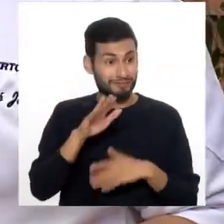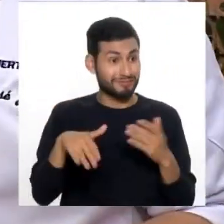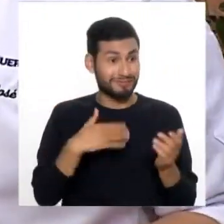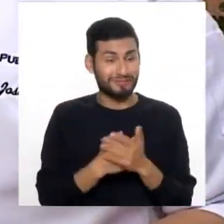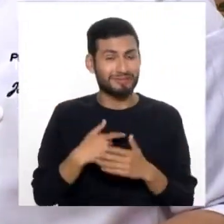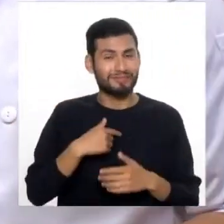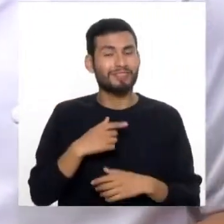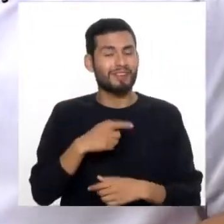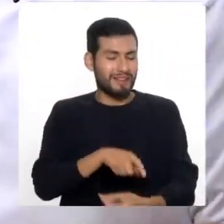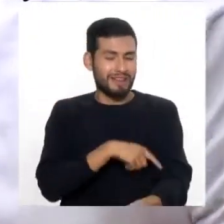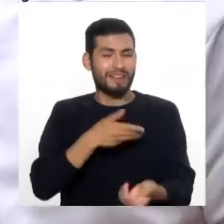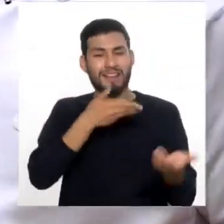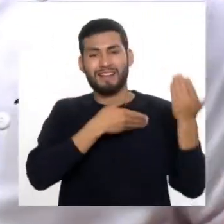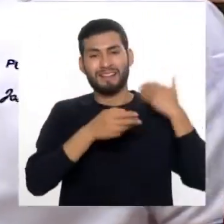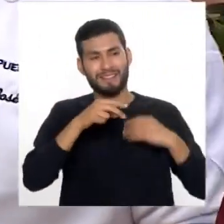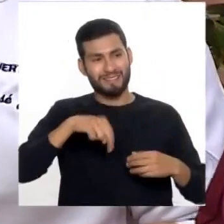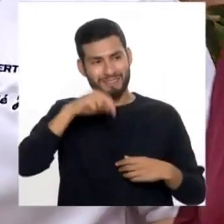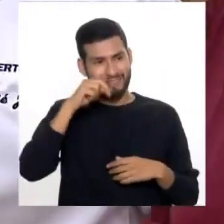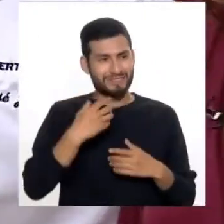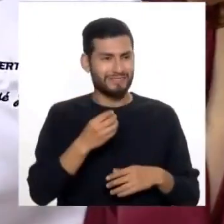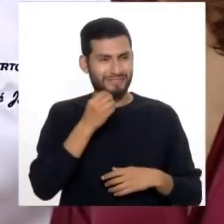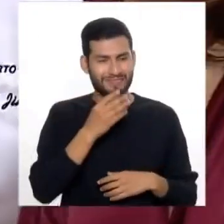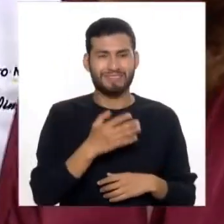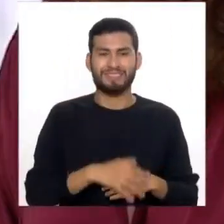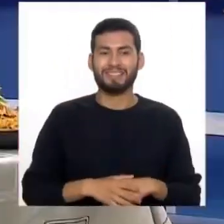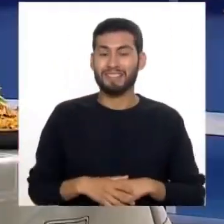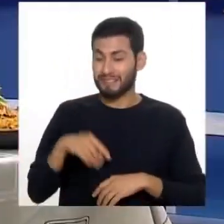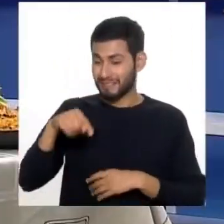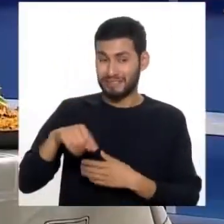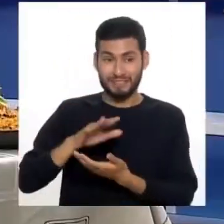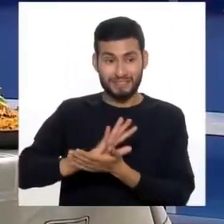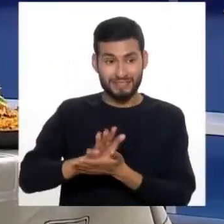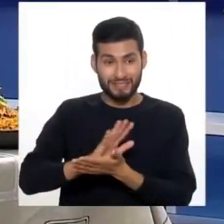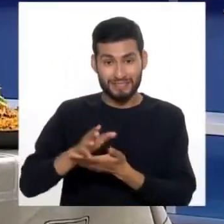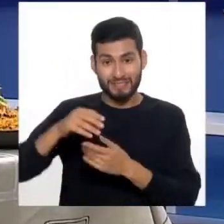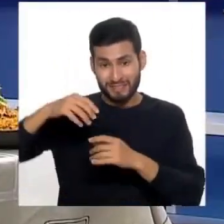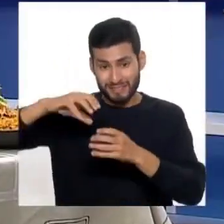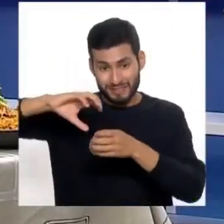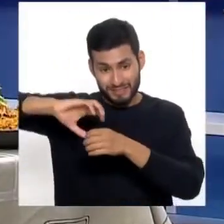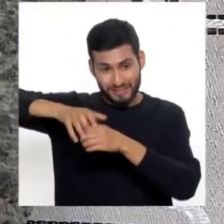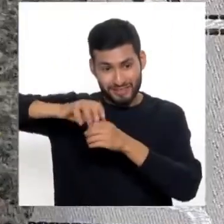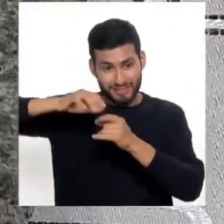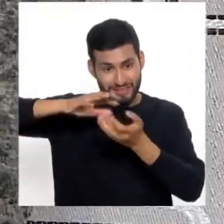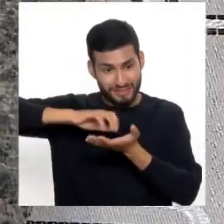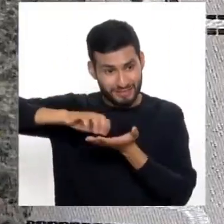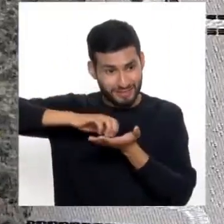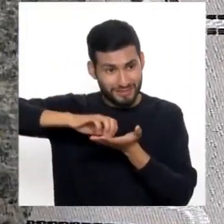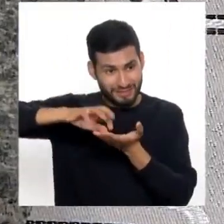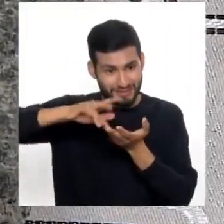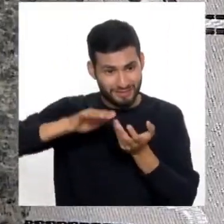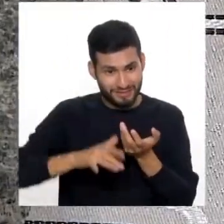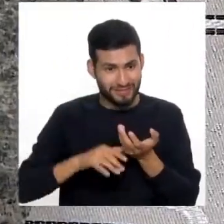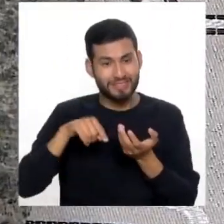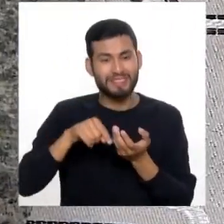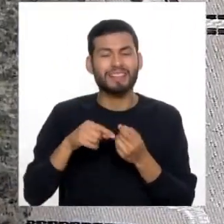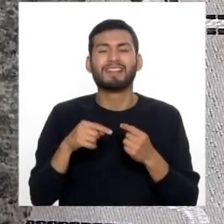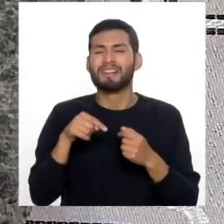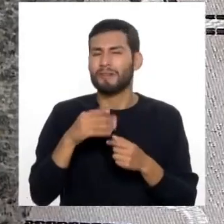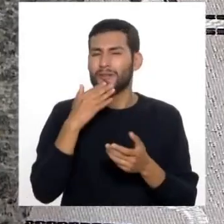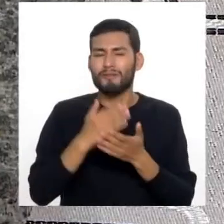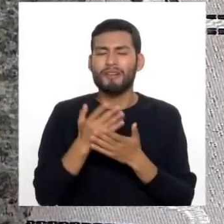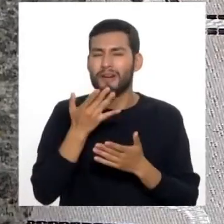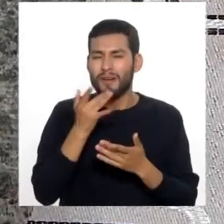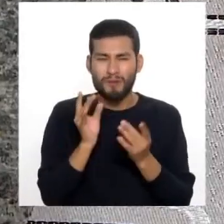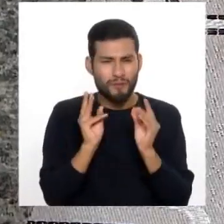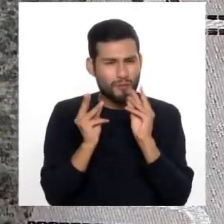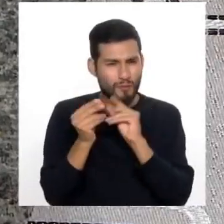sangre norteña sabemos que la mejor No, y además ese quesito parmesano norte. Le va... Ahí el quesito parmesano hace esa fusión claro. de